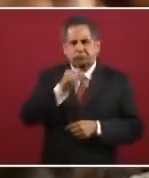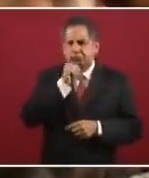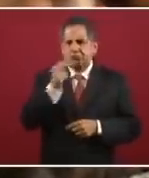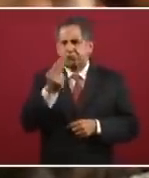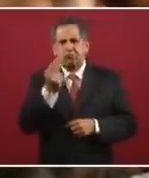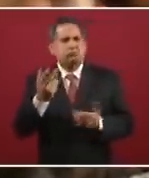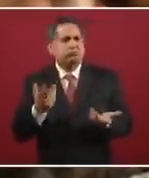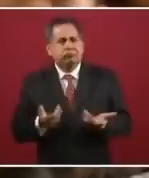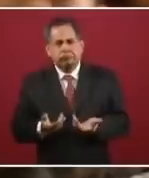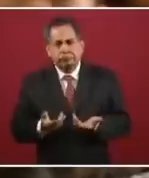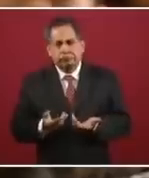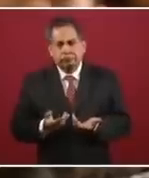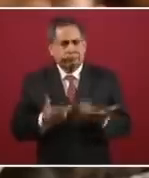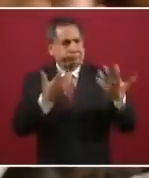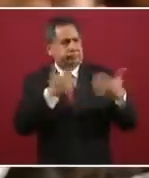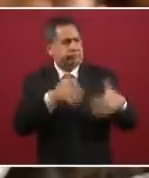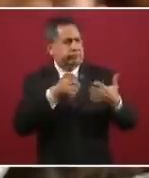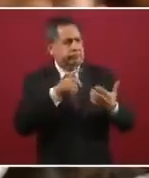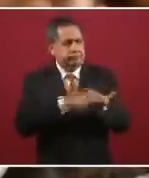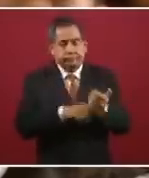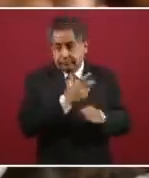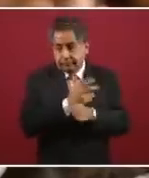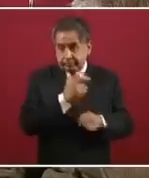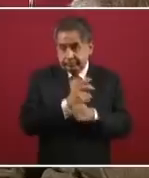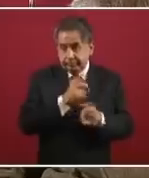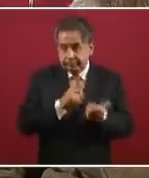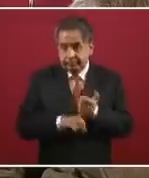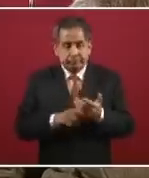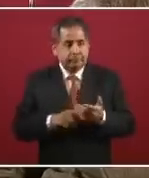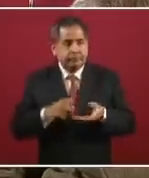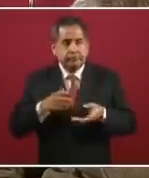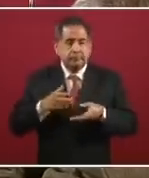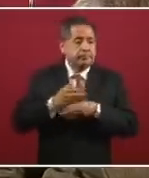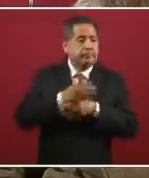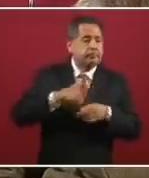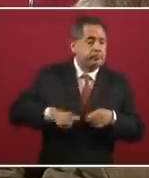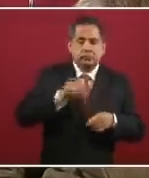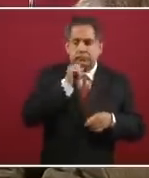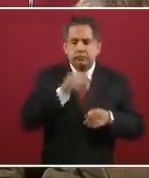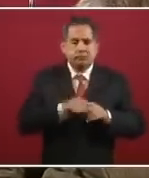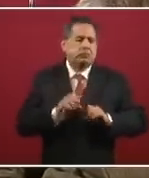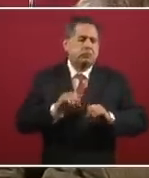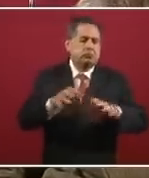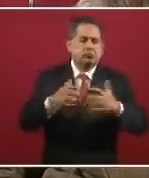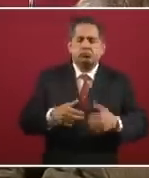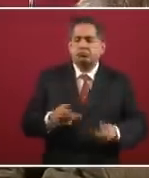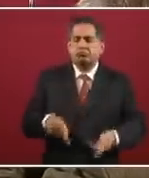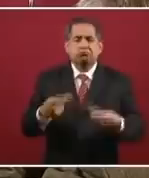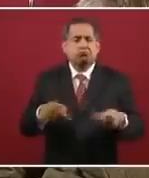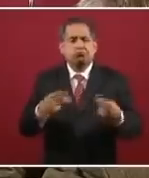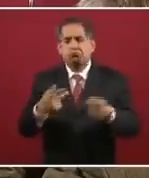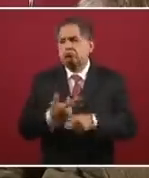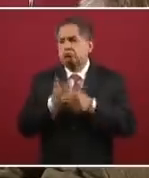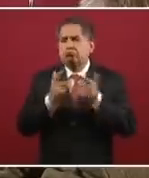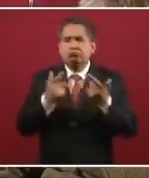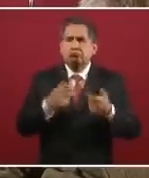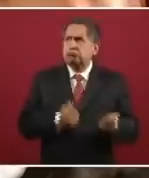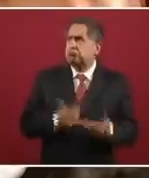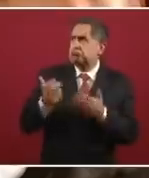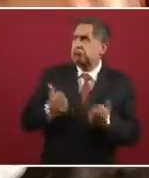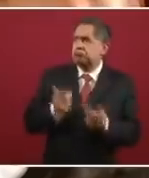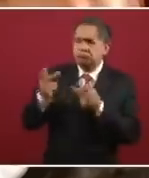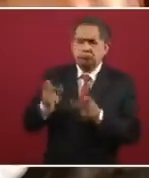este caso, pues las empresas estadounidenses, la intervención del gobierno de los Estados Unidos para poder vender sus armas en el extranjero, que